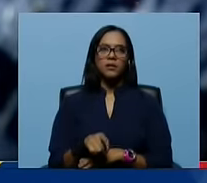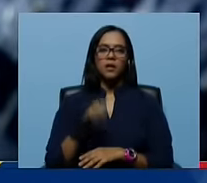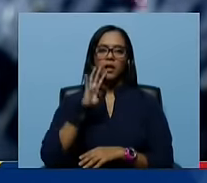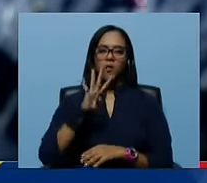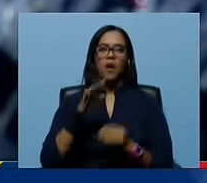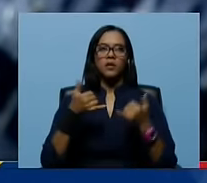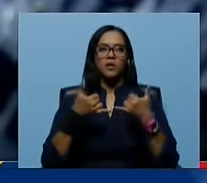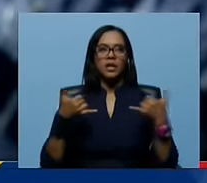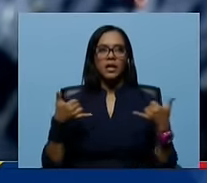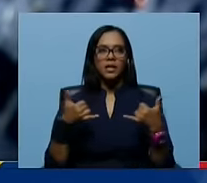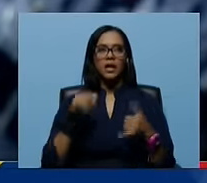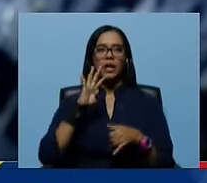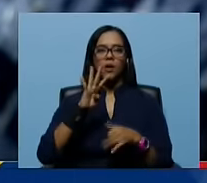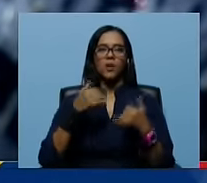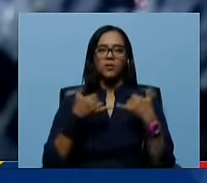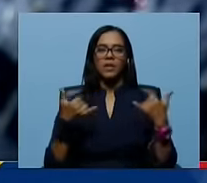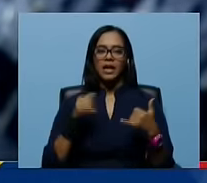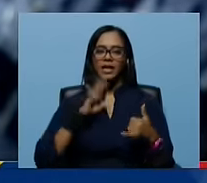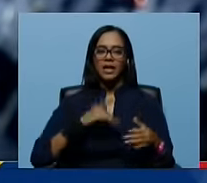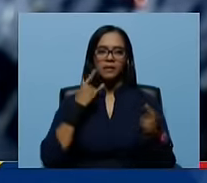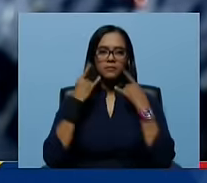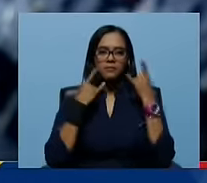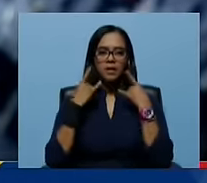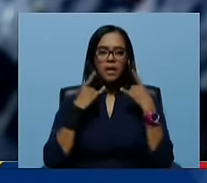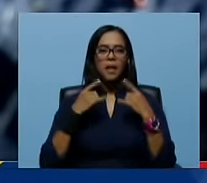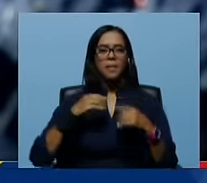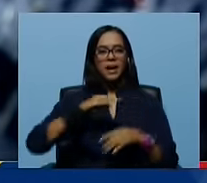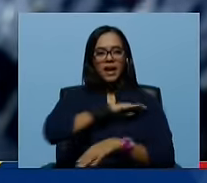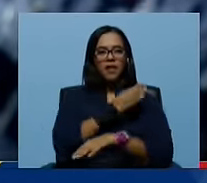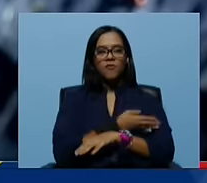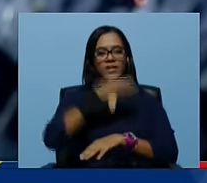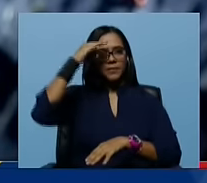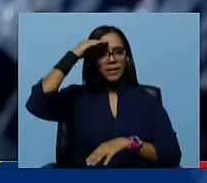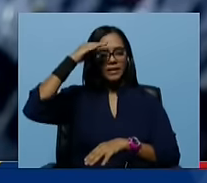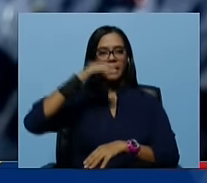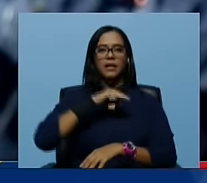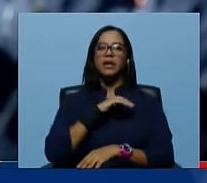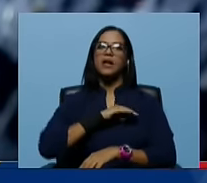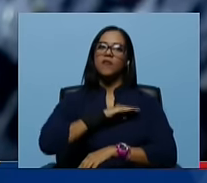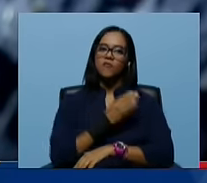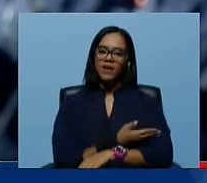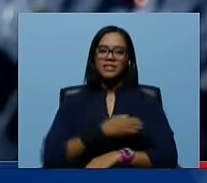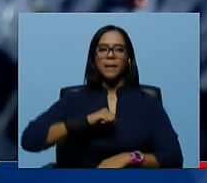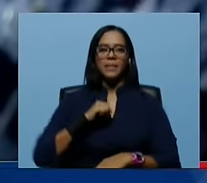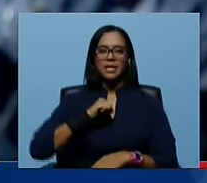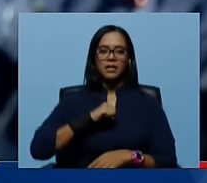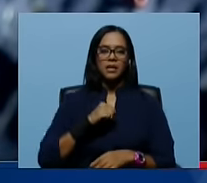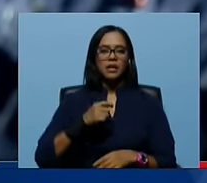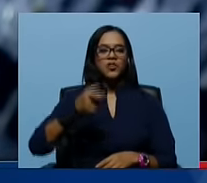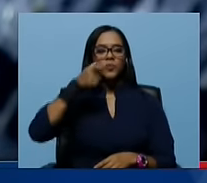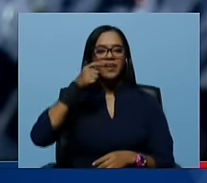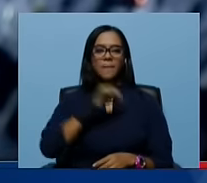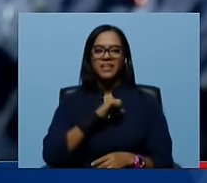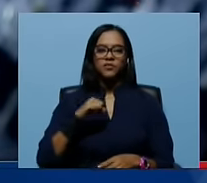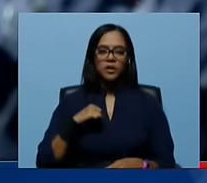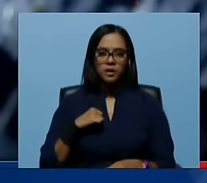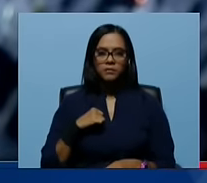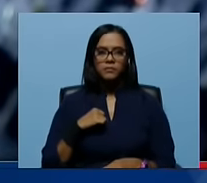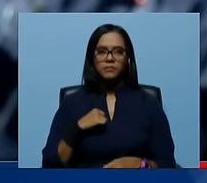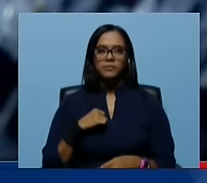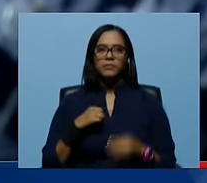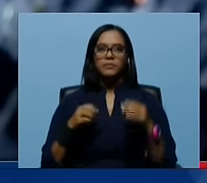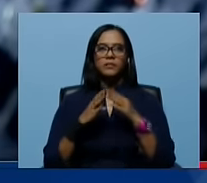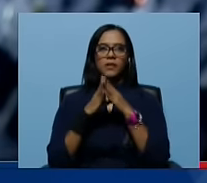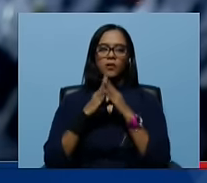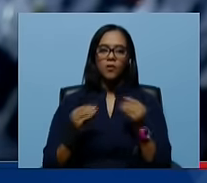líneas. Las cuatro líneas están vigentes para las fuerzas militares y las fuerzas policiales. Correcto. Supervisar personalmente todos